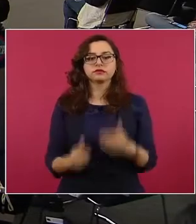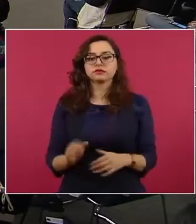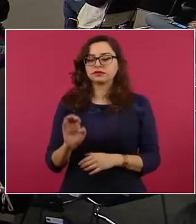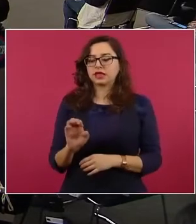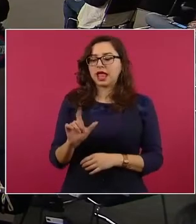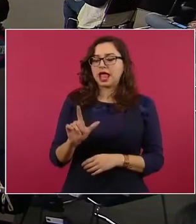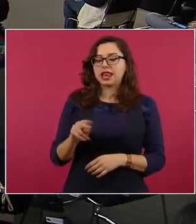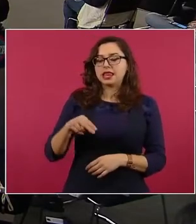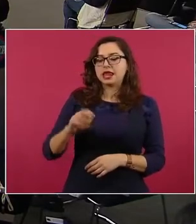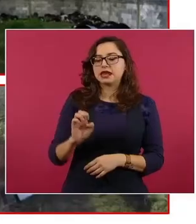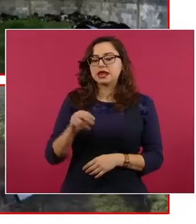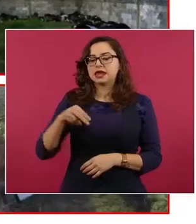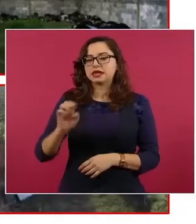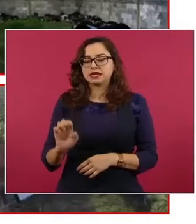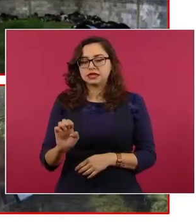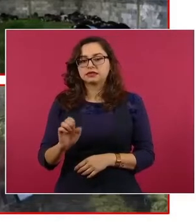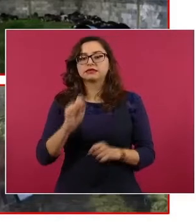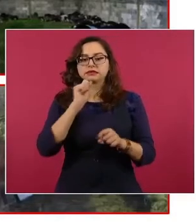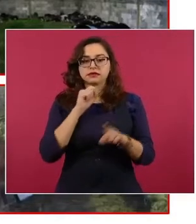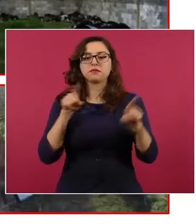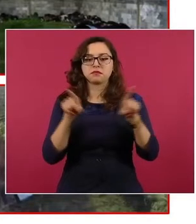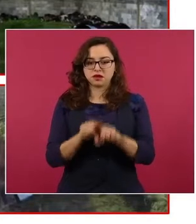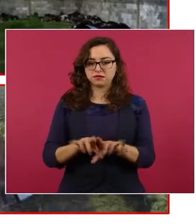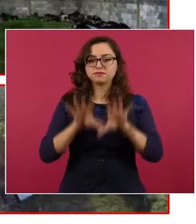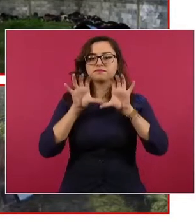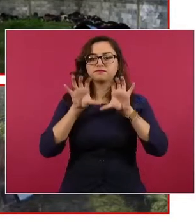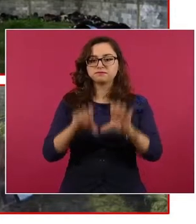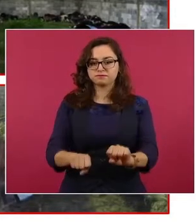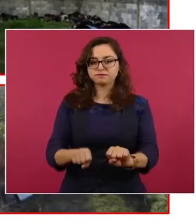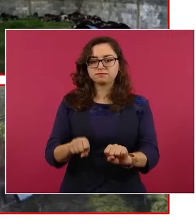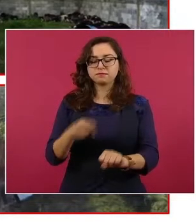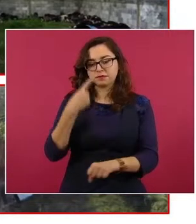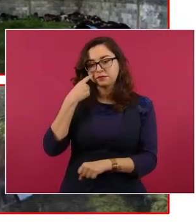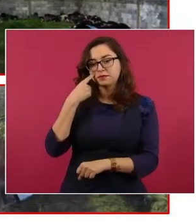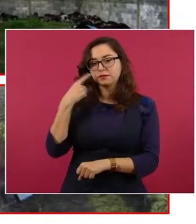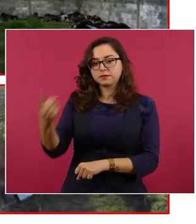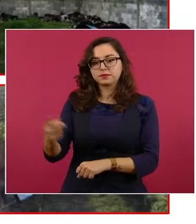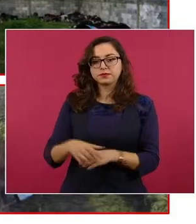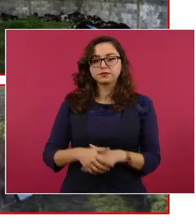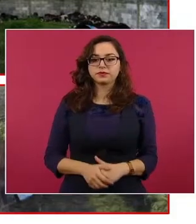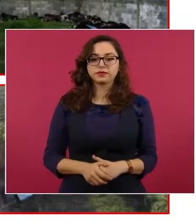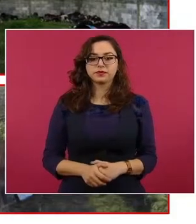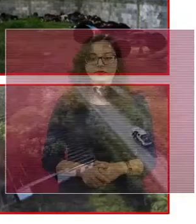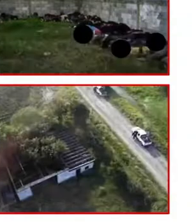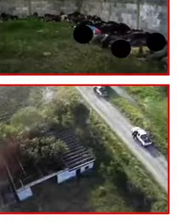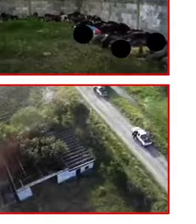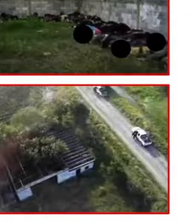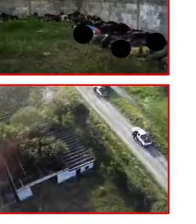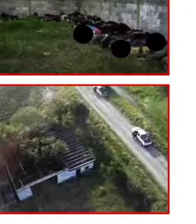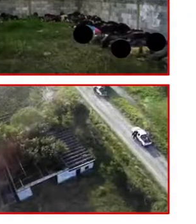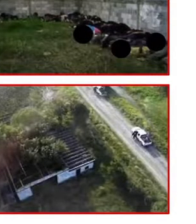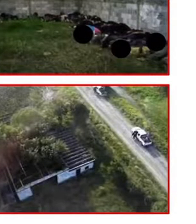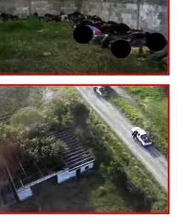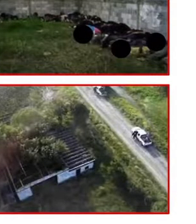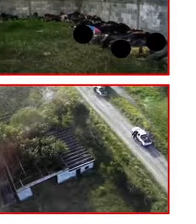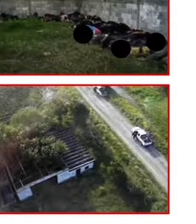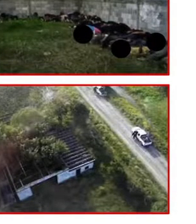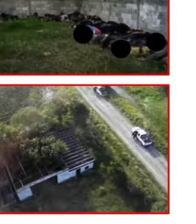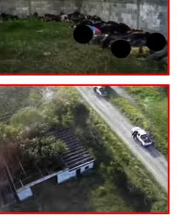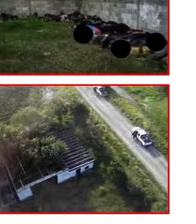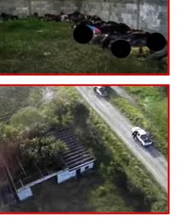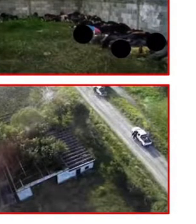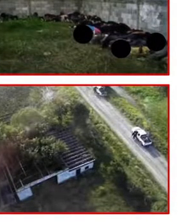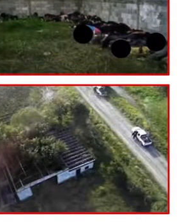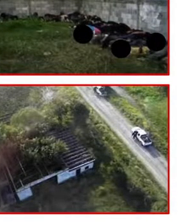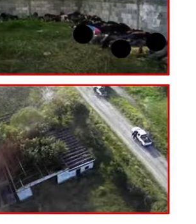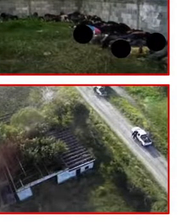que está vinculado al multihomicidio de migrantes, que ustedes recordaron. Fue un evento muy grave en